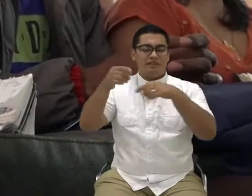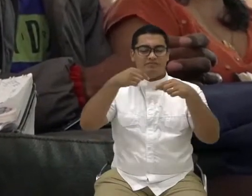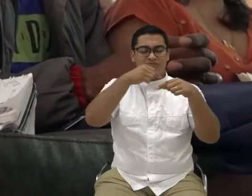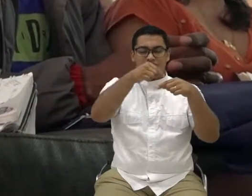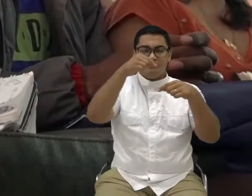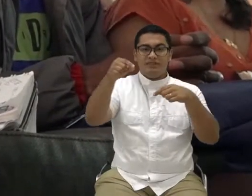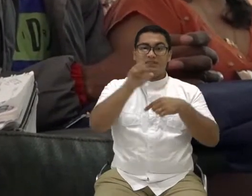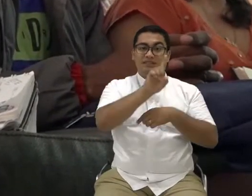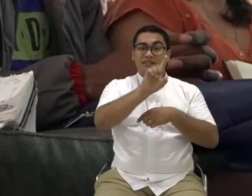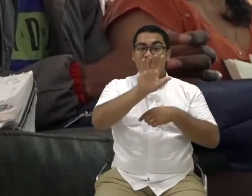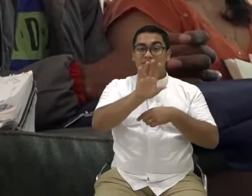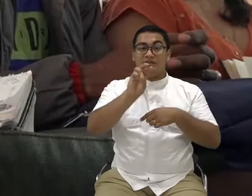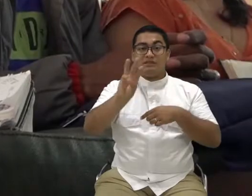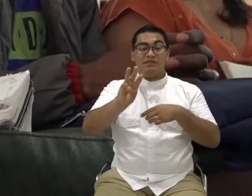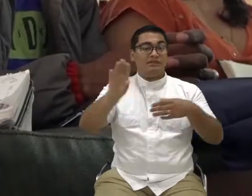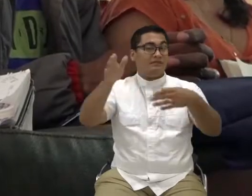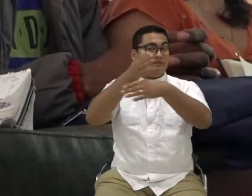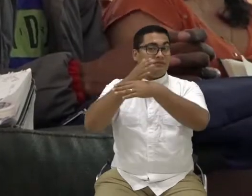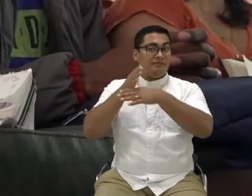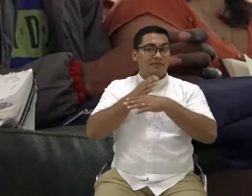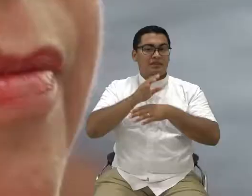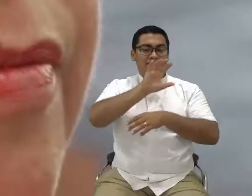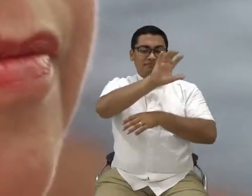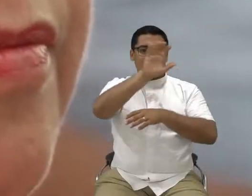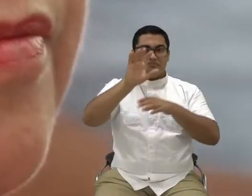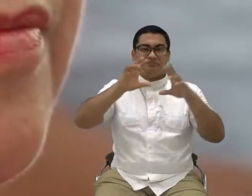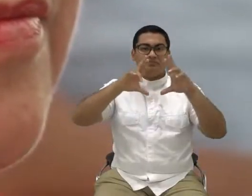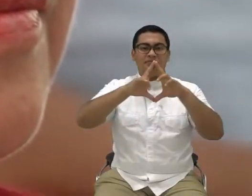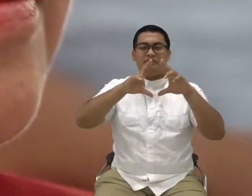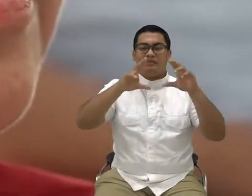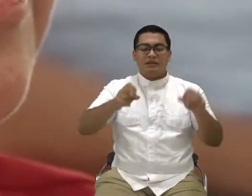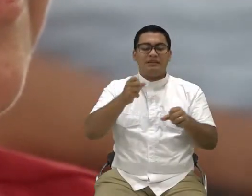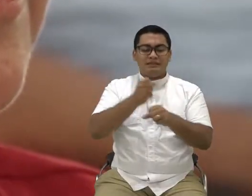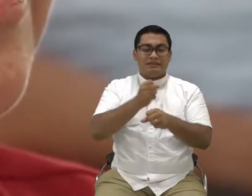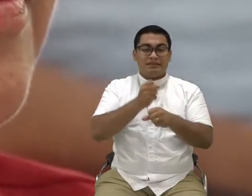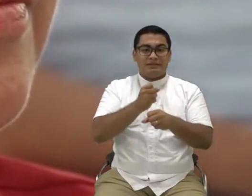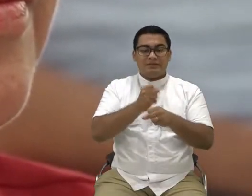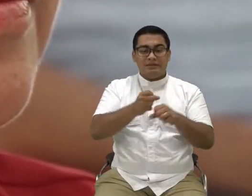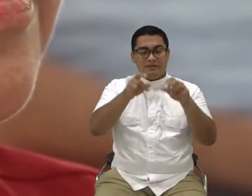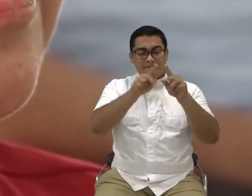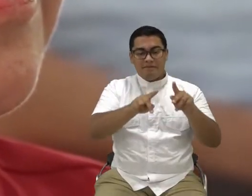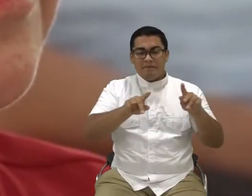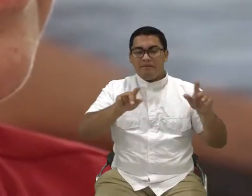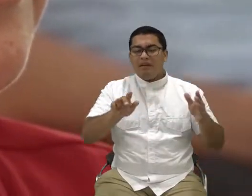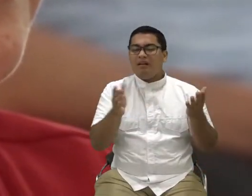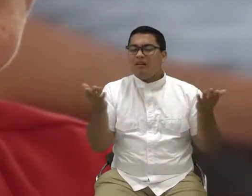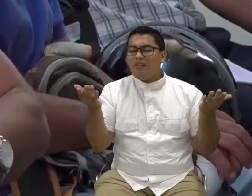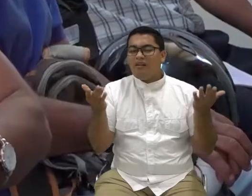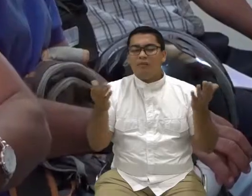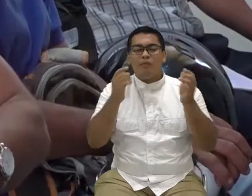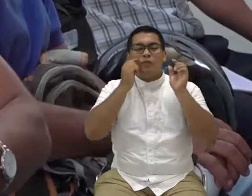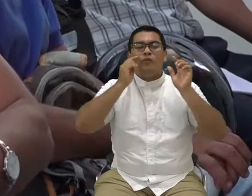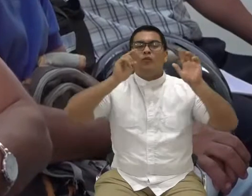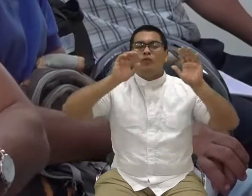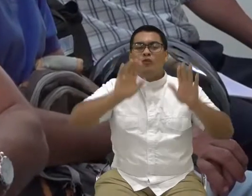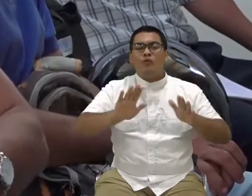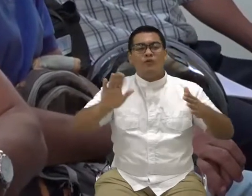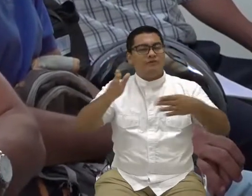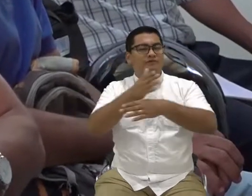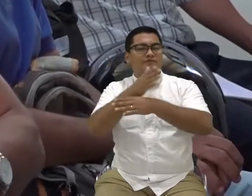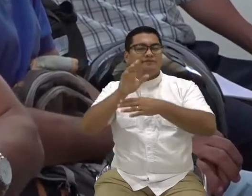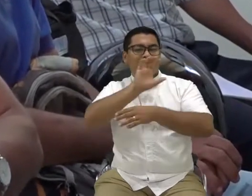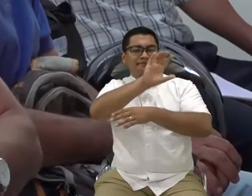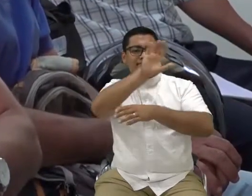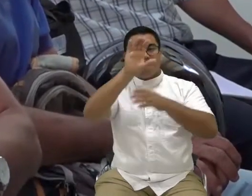los 153 municipios del país trabajan en la actualización de los planes de respuesta, ajustándolos a las realidades del territorio.